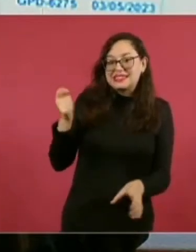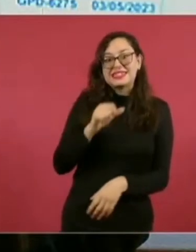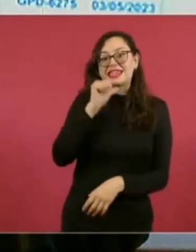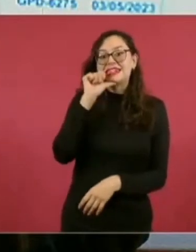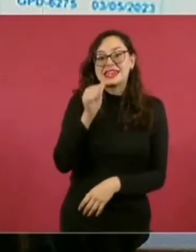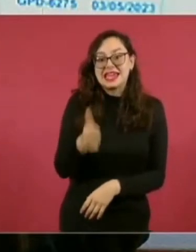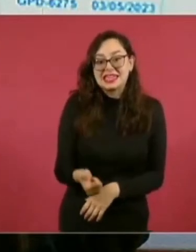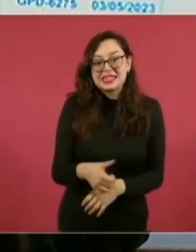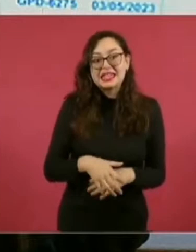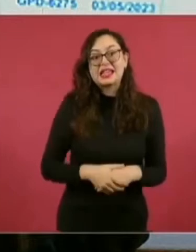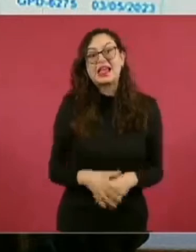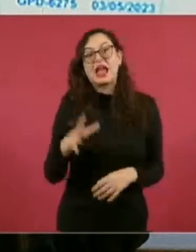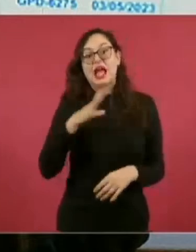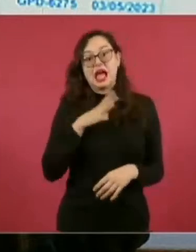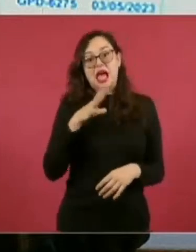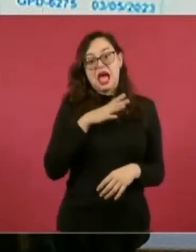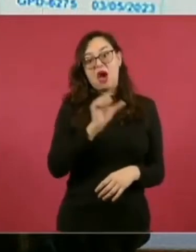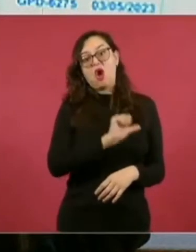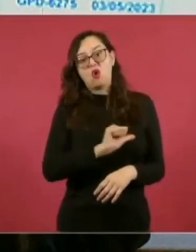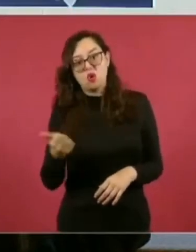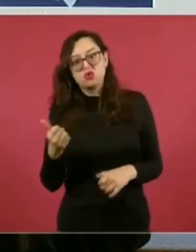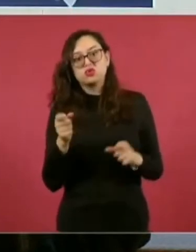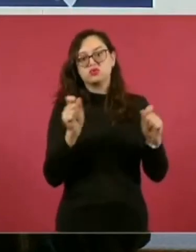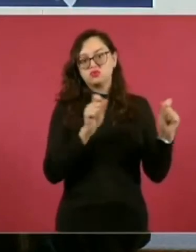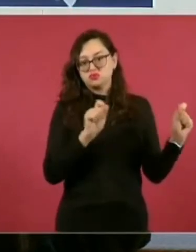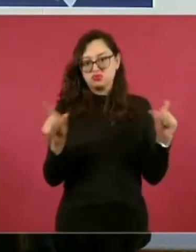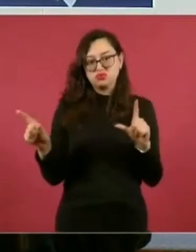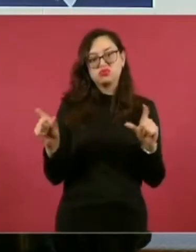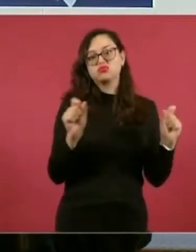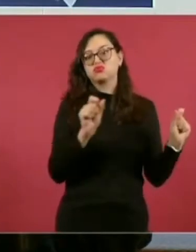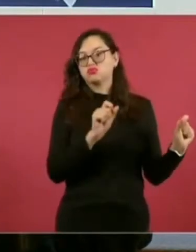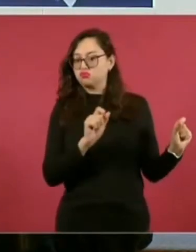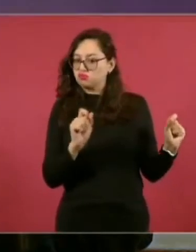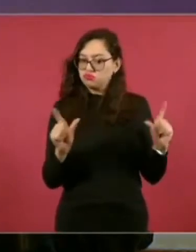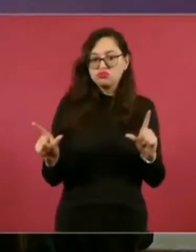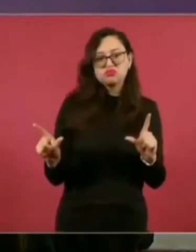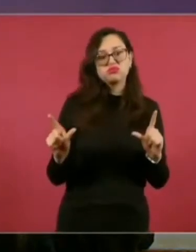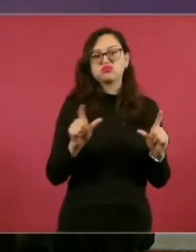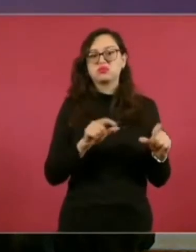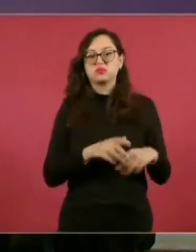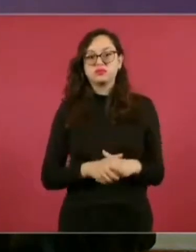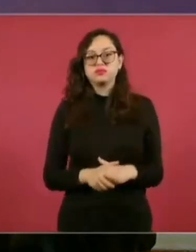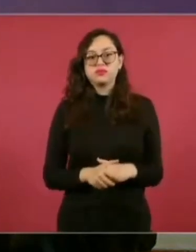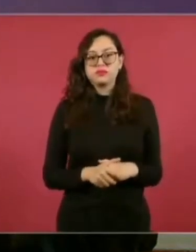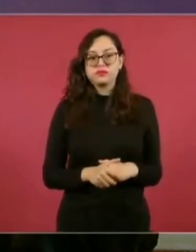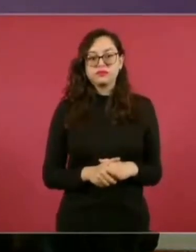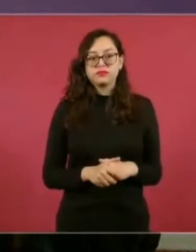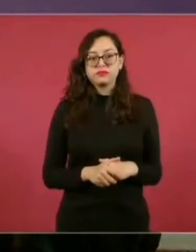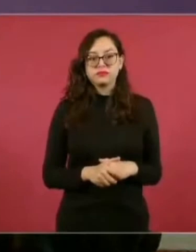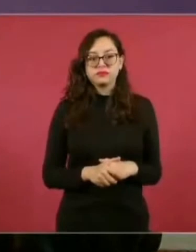pues hay algunos otros casos. Adelante, por favor. Adelante, por favor.